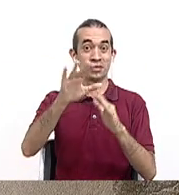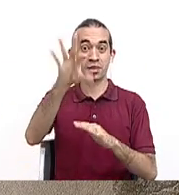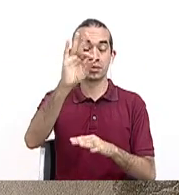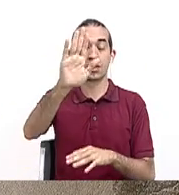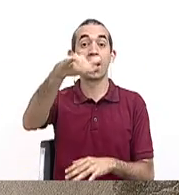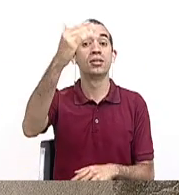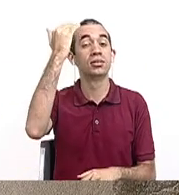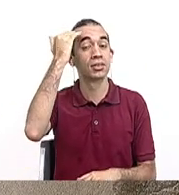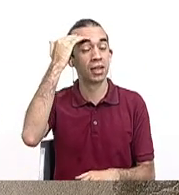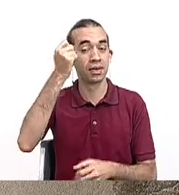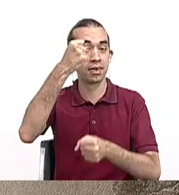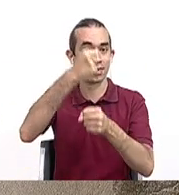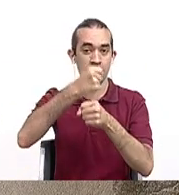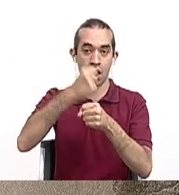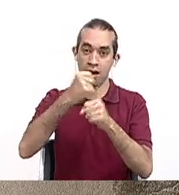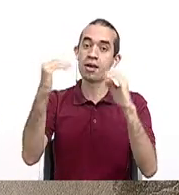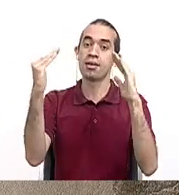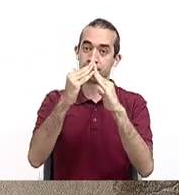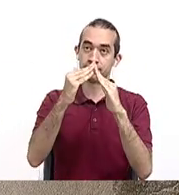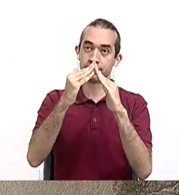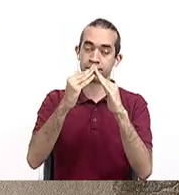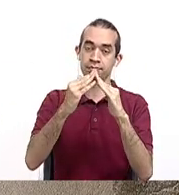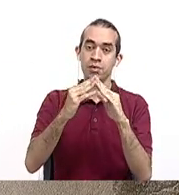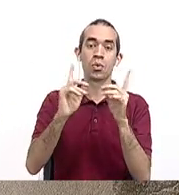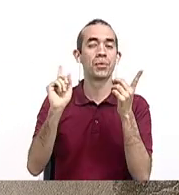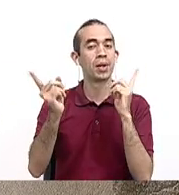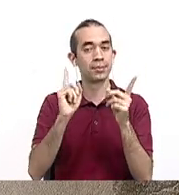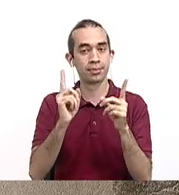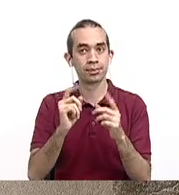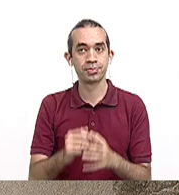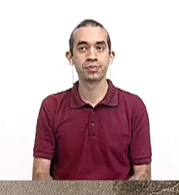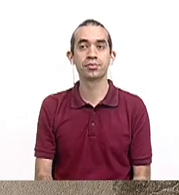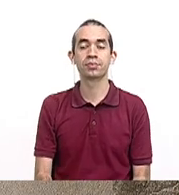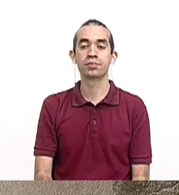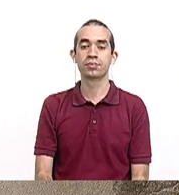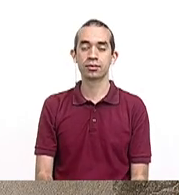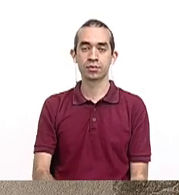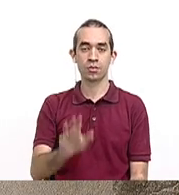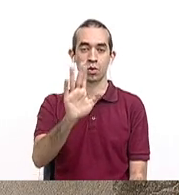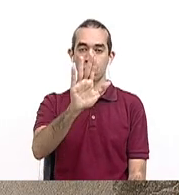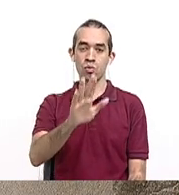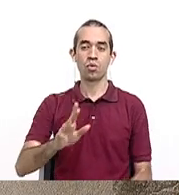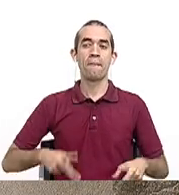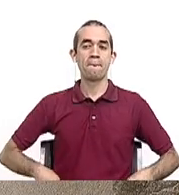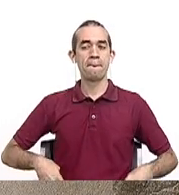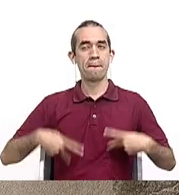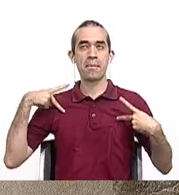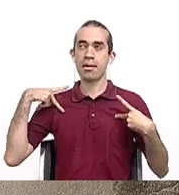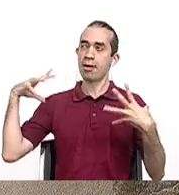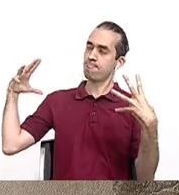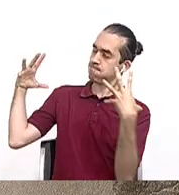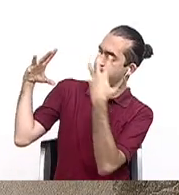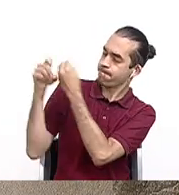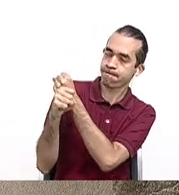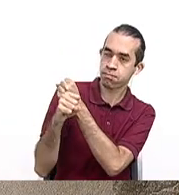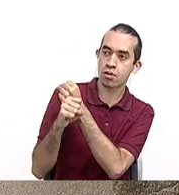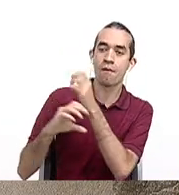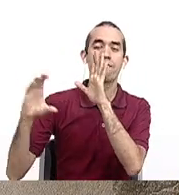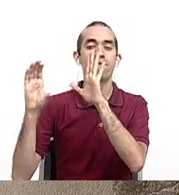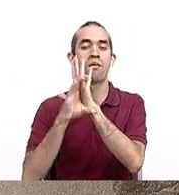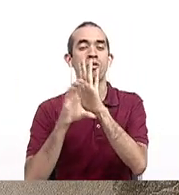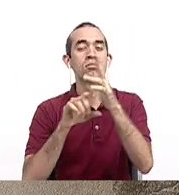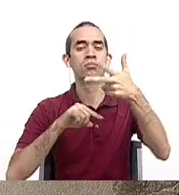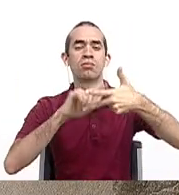tarea que le vamos a dejar para hoy es cuáles serían tres fotografías que narran la historia de tu vida